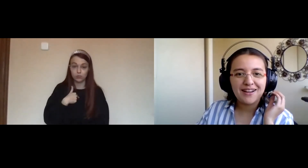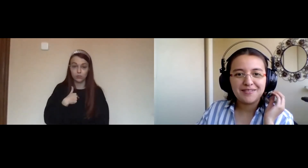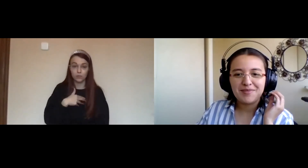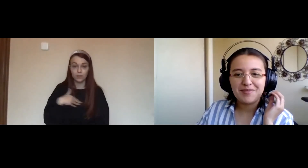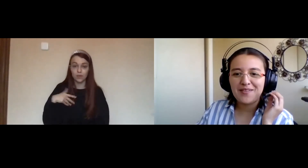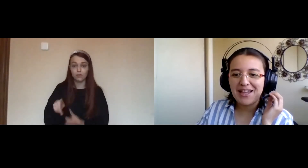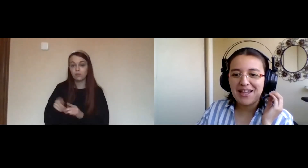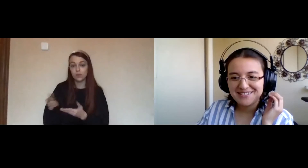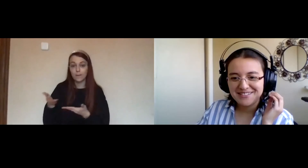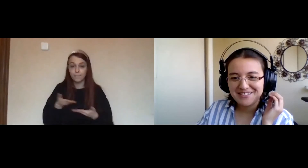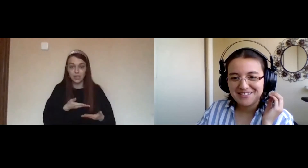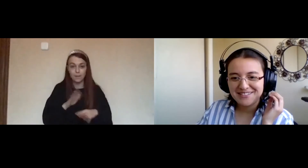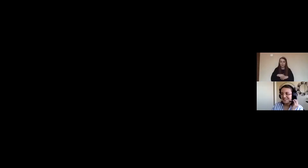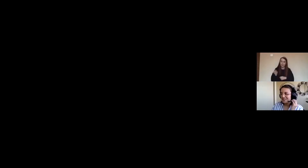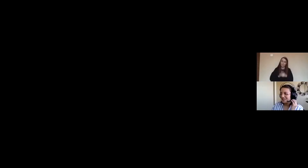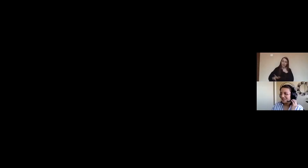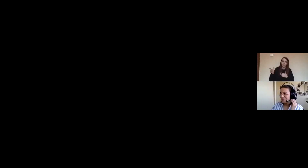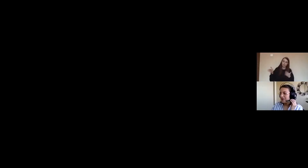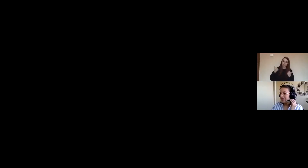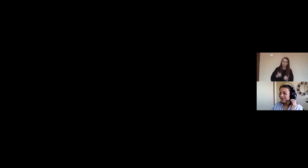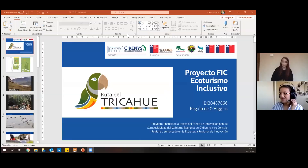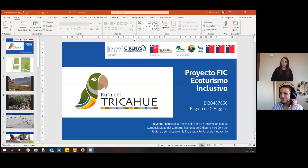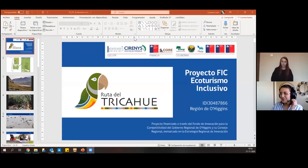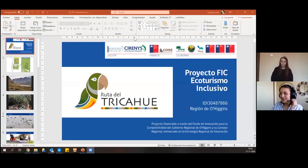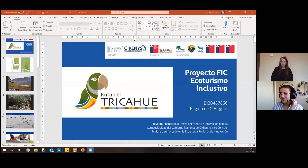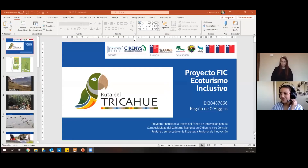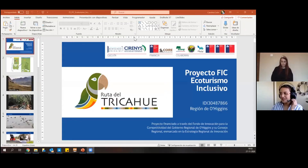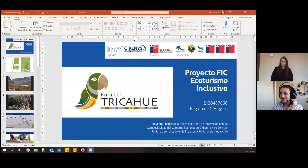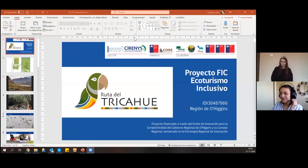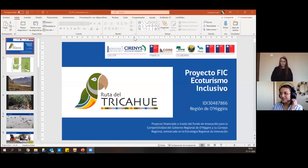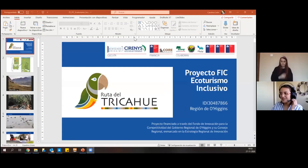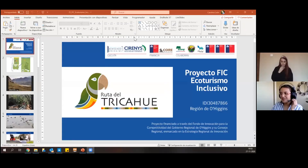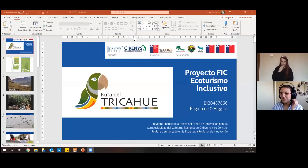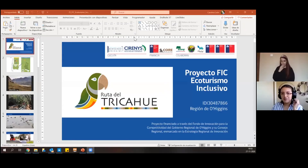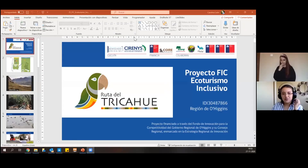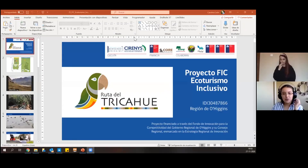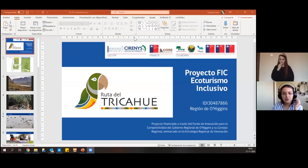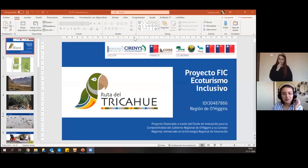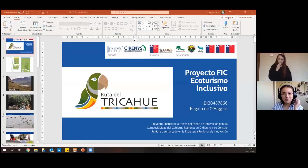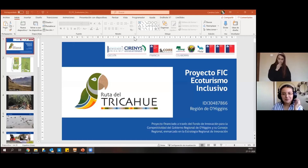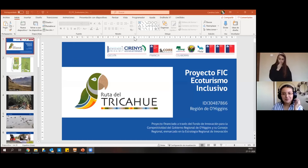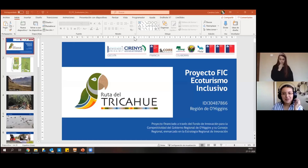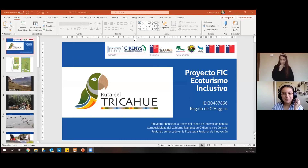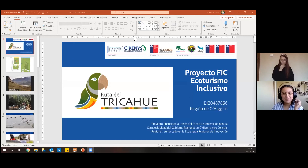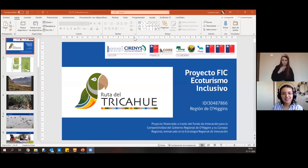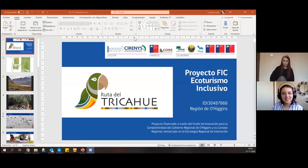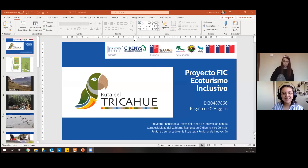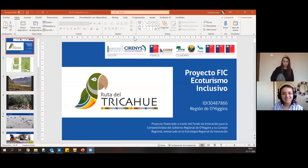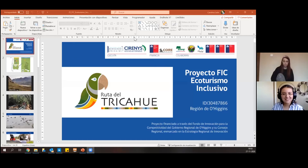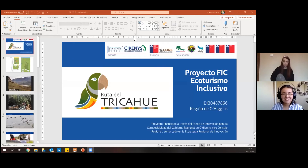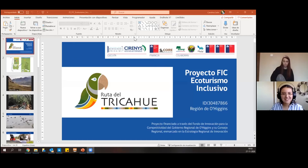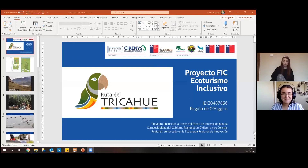invitar a viajar. ¿Ven mi... un segundo? ¿Ven mi